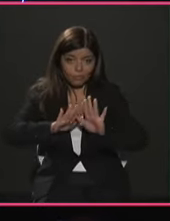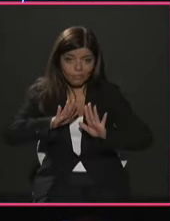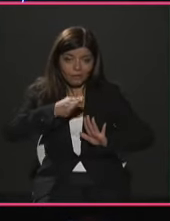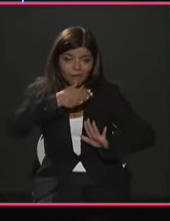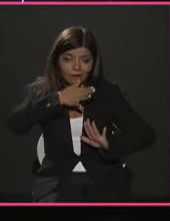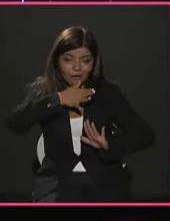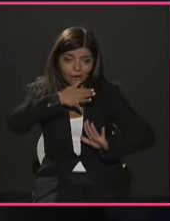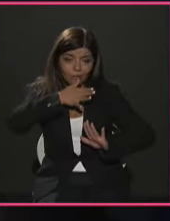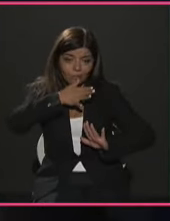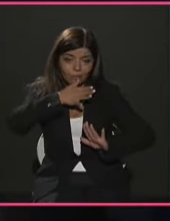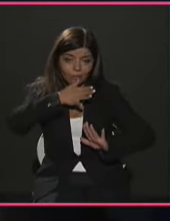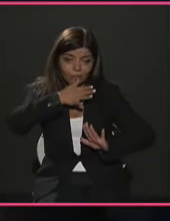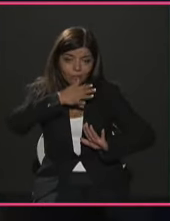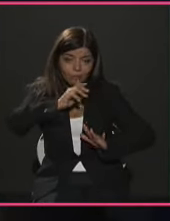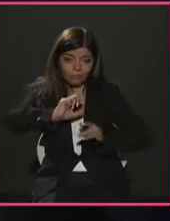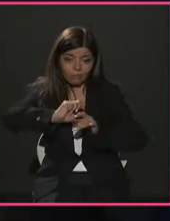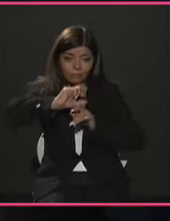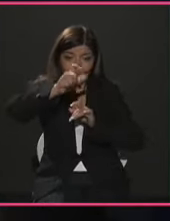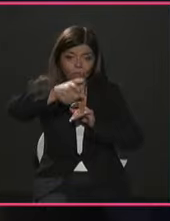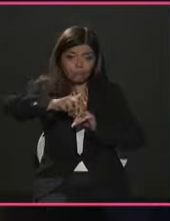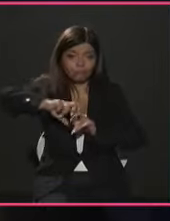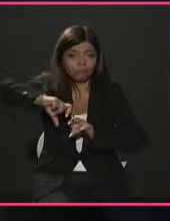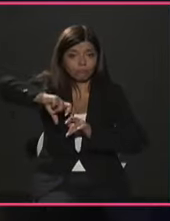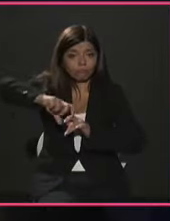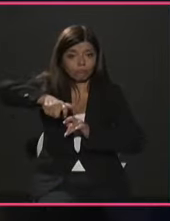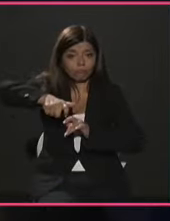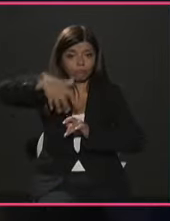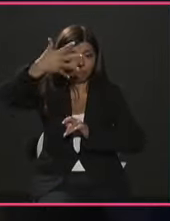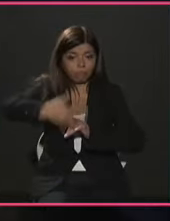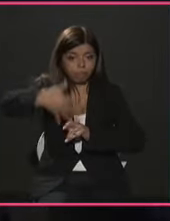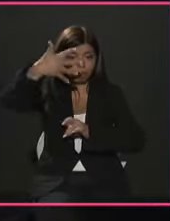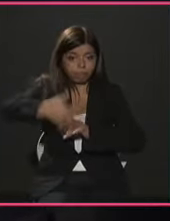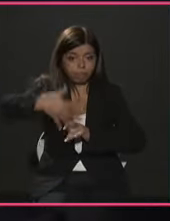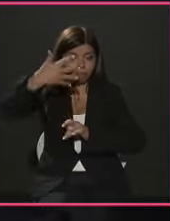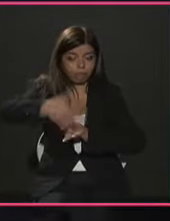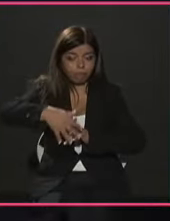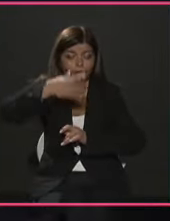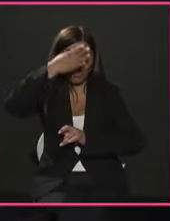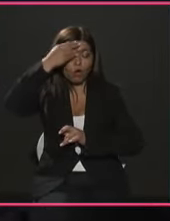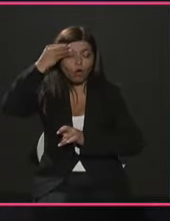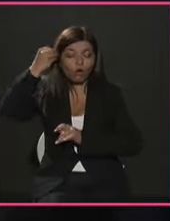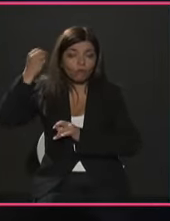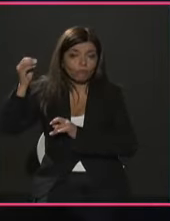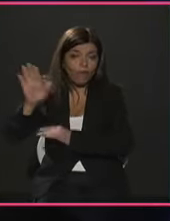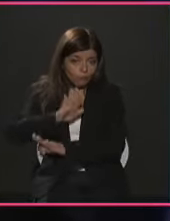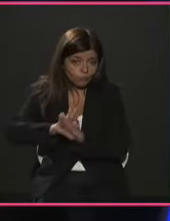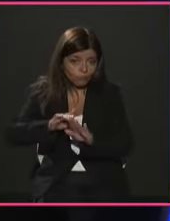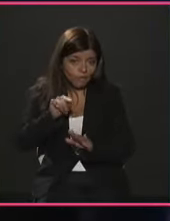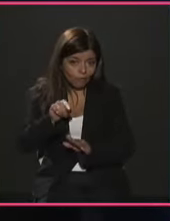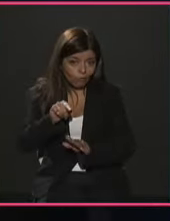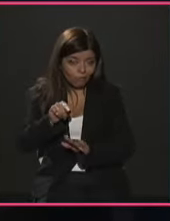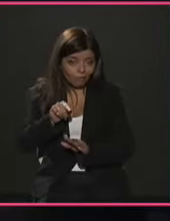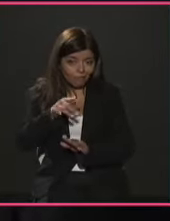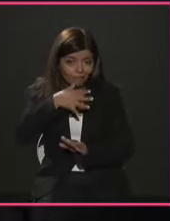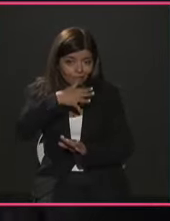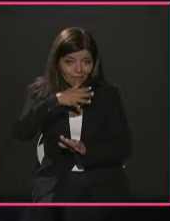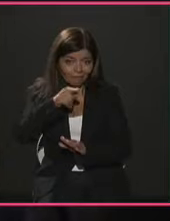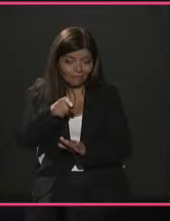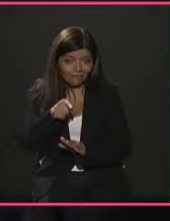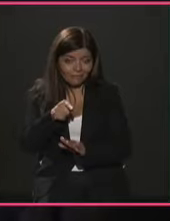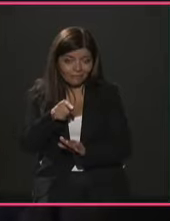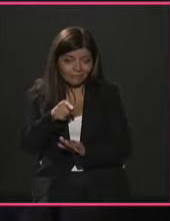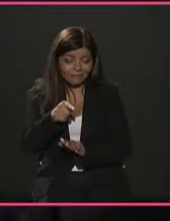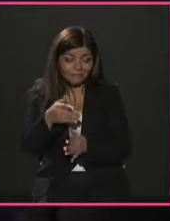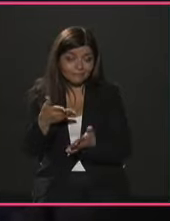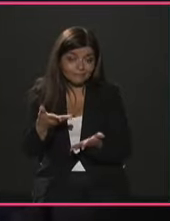solamente abrimos en la la llave del agua en nuestra casa y olvidamos de lo